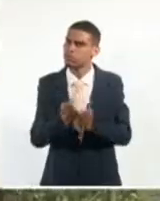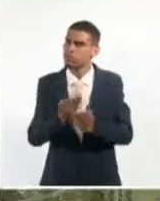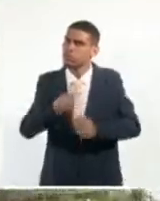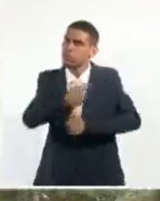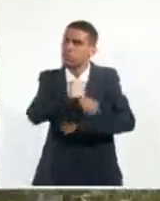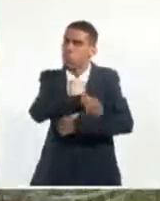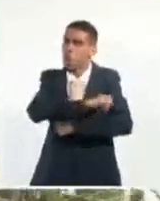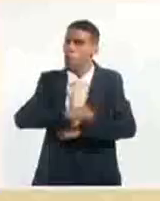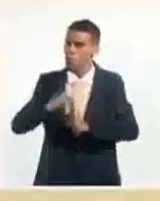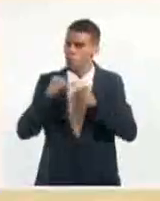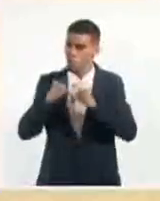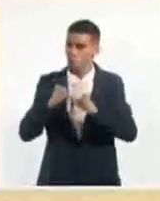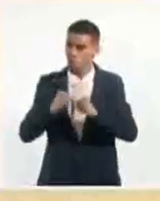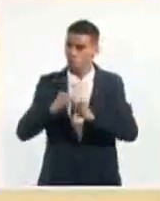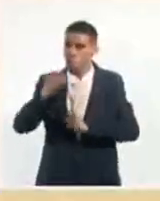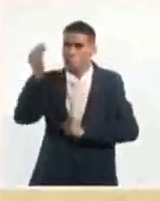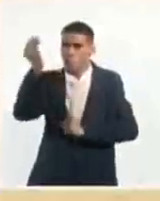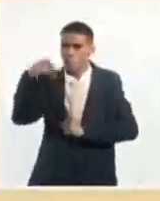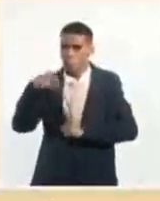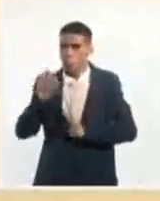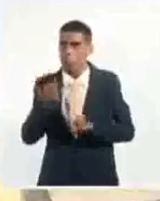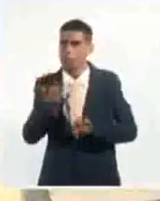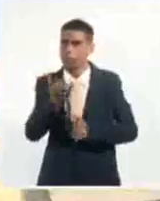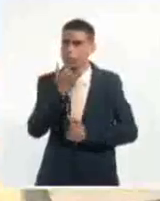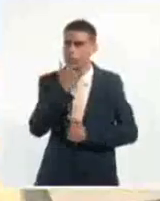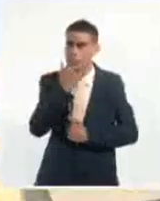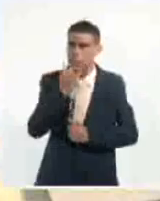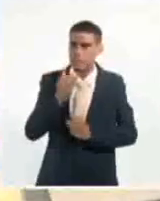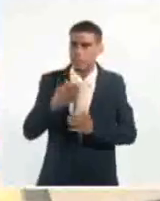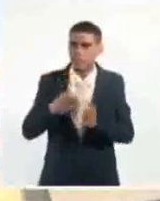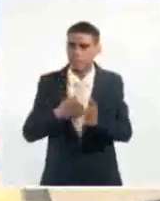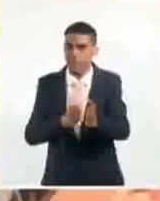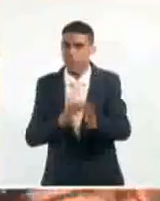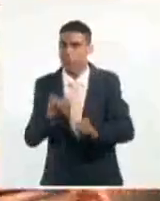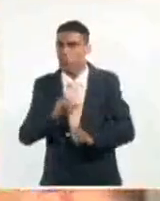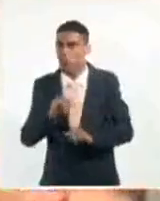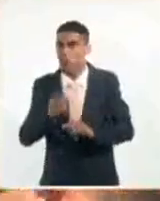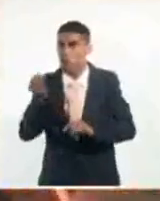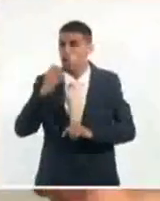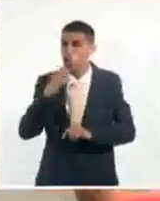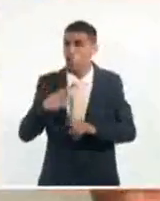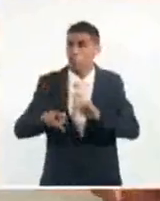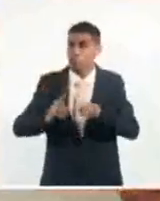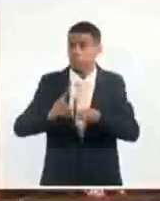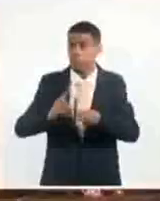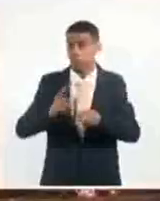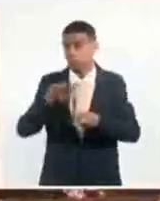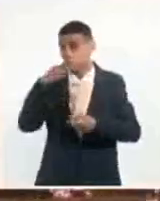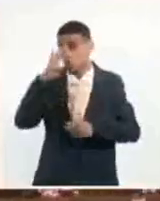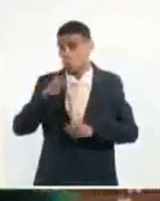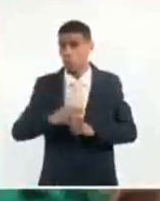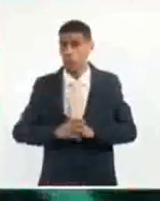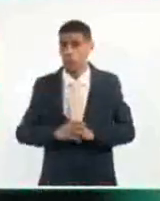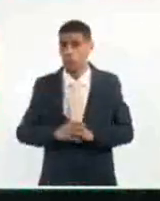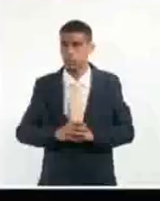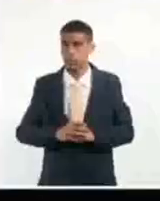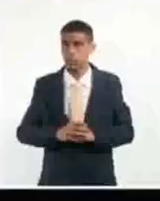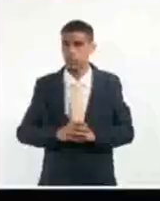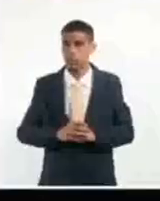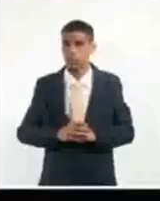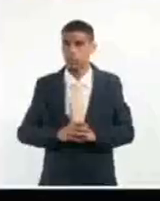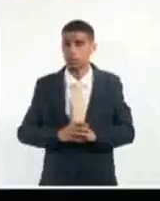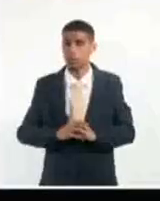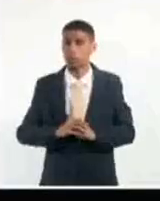resistente que conoce de la aspereza del camino, de la hostilidad de quien le ataca y del destino que persigue. Sobrevivientes de la